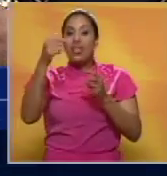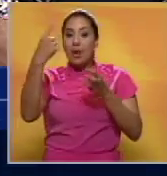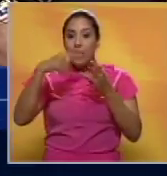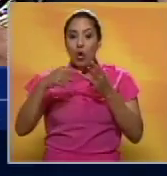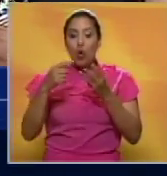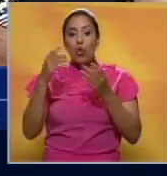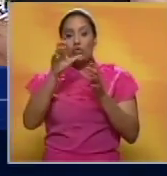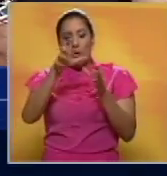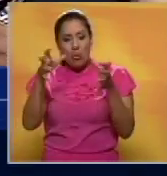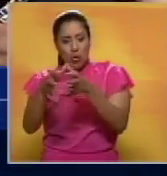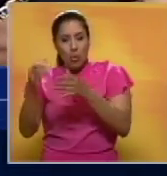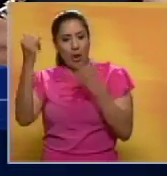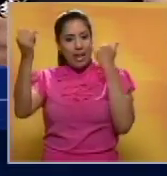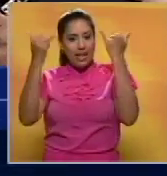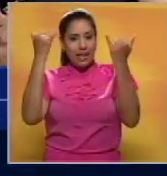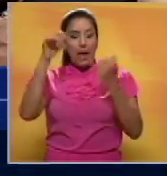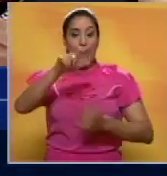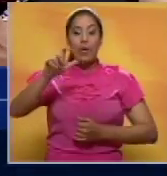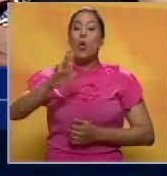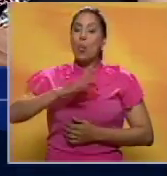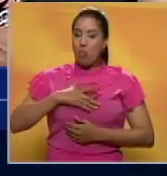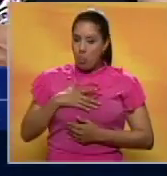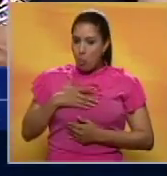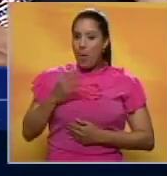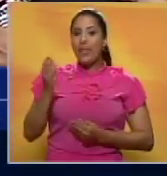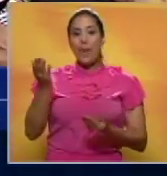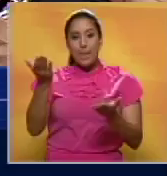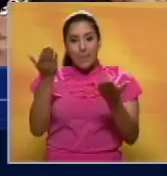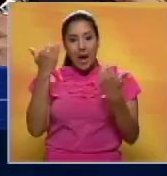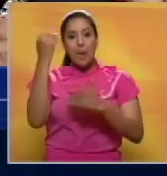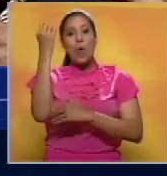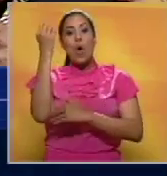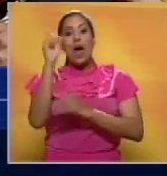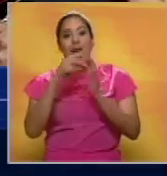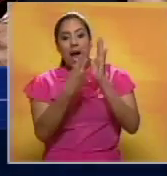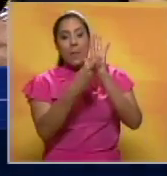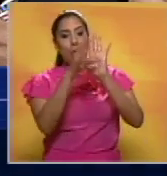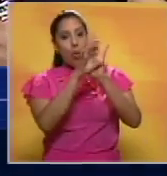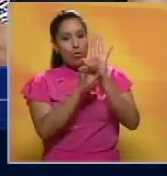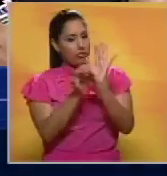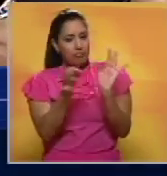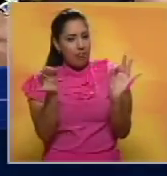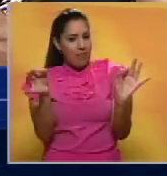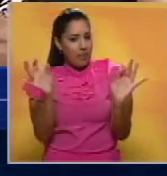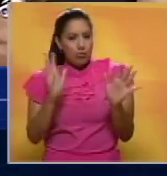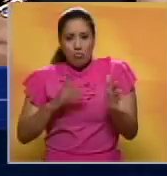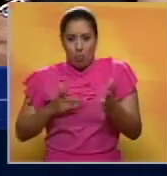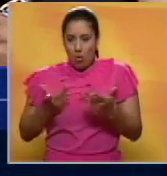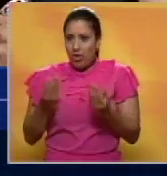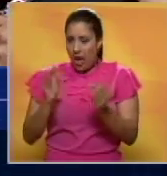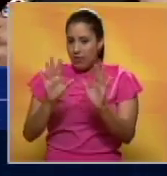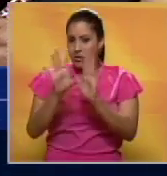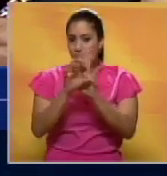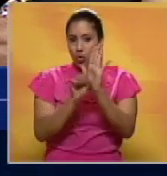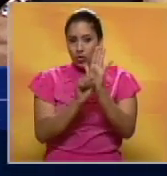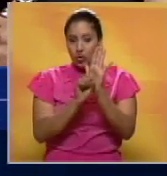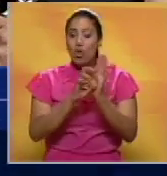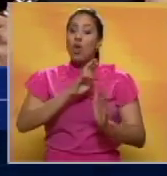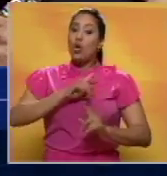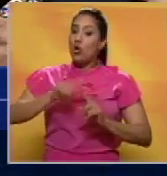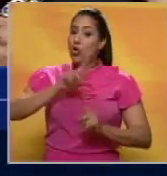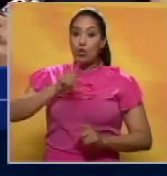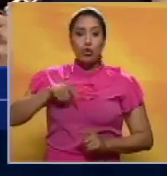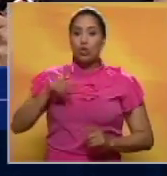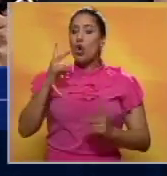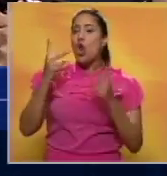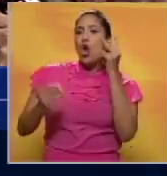los cabildos y de la iniciativa ciudadana, se puede convocar a una Asamblea Constituyente. Es perfectamente constitucional. Nosotros no